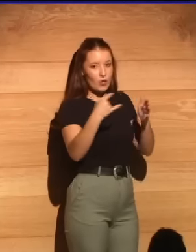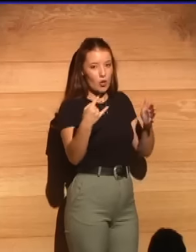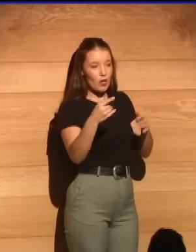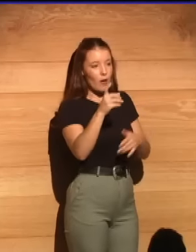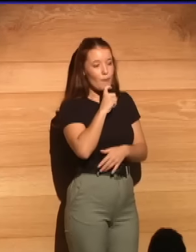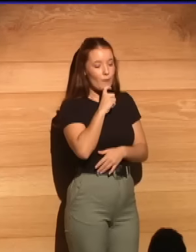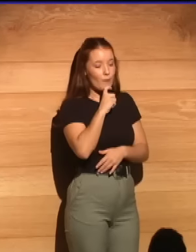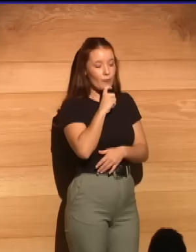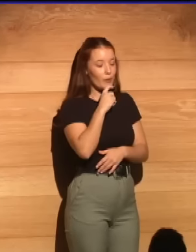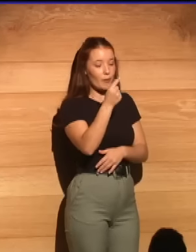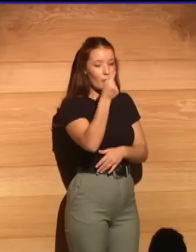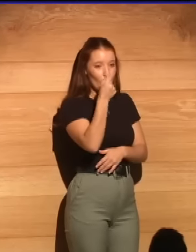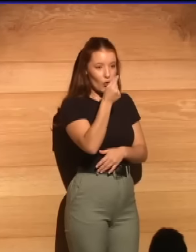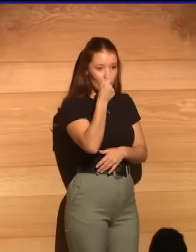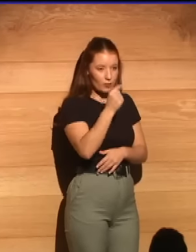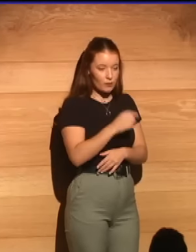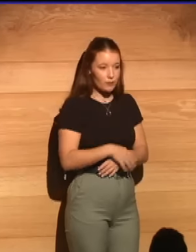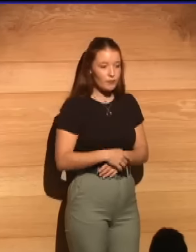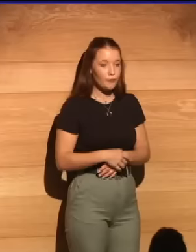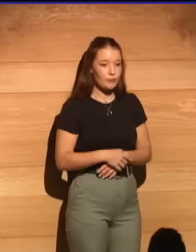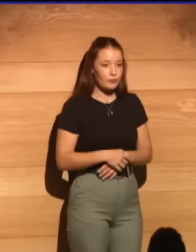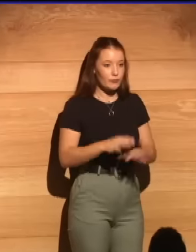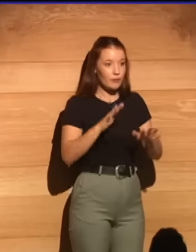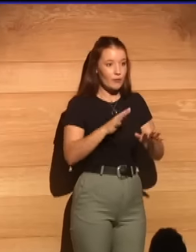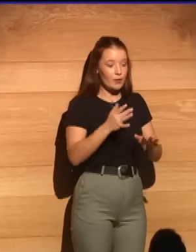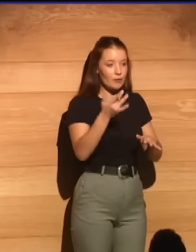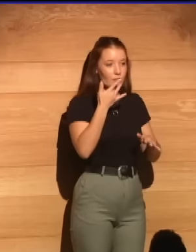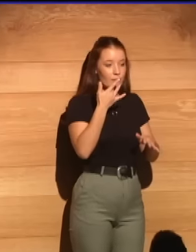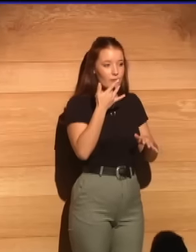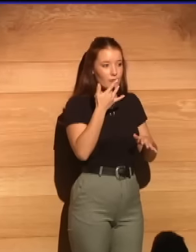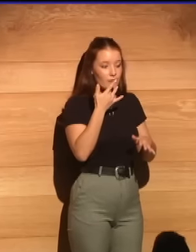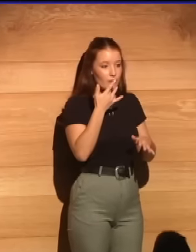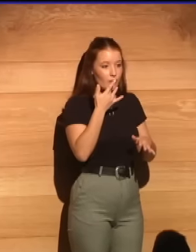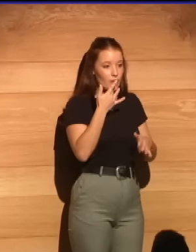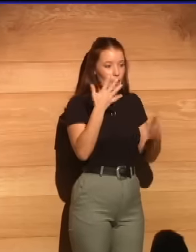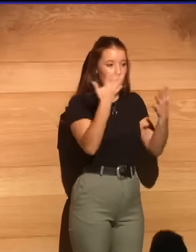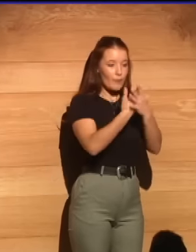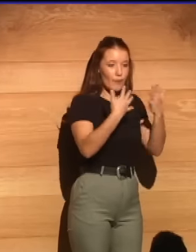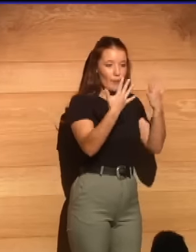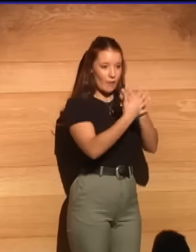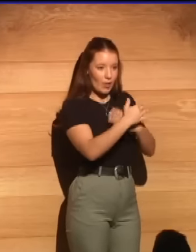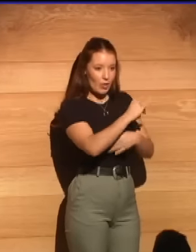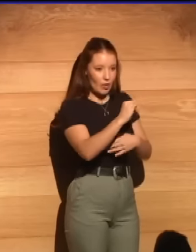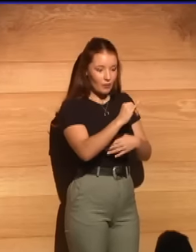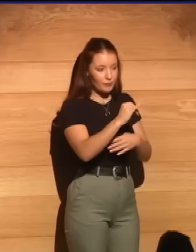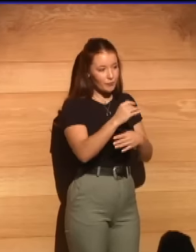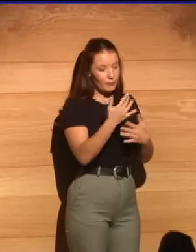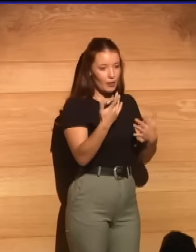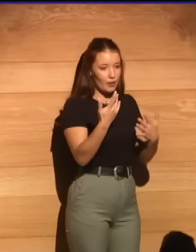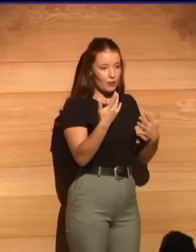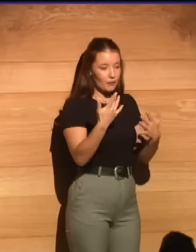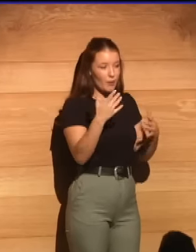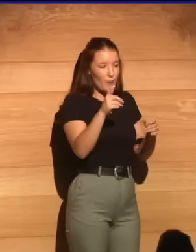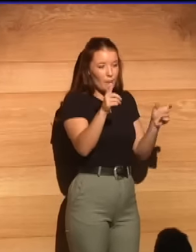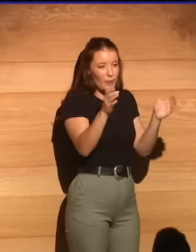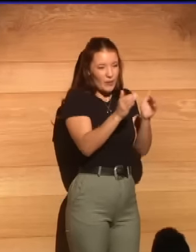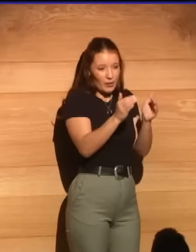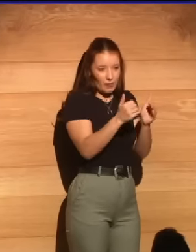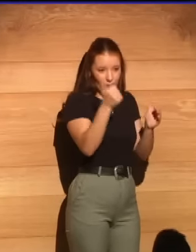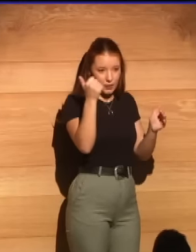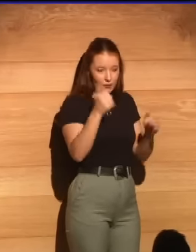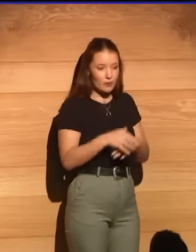la cima de la responsabilidad ejecutiva. Claro, si juntamos los dos círculos, la intersección cada vez es más pequeña. Pero si les ha llegado es porque están en